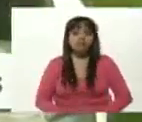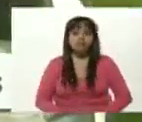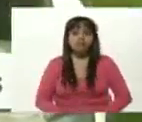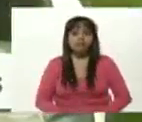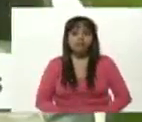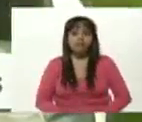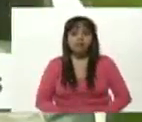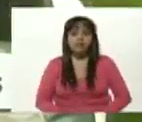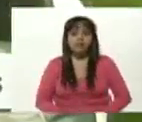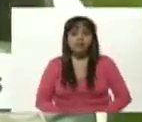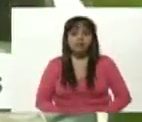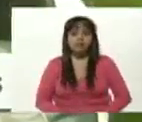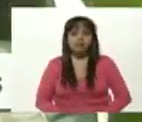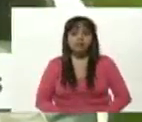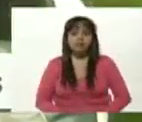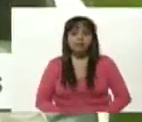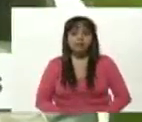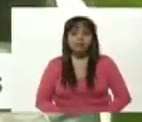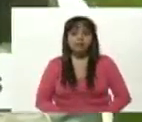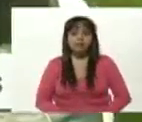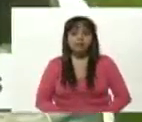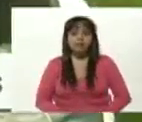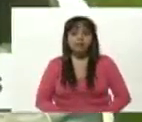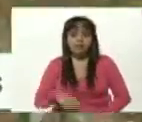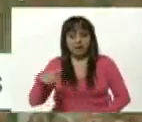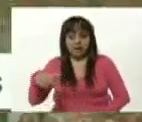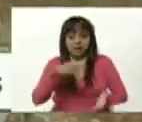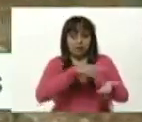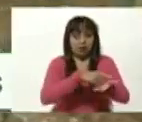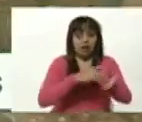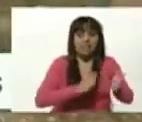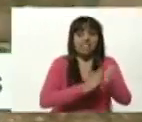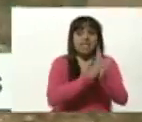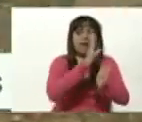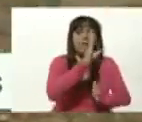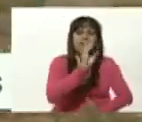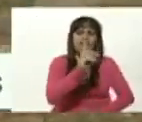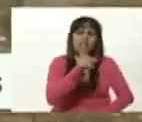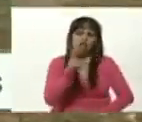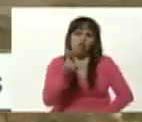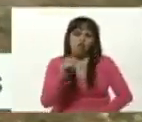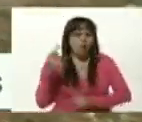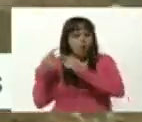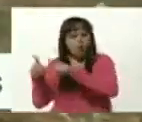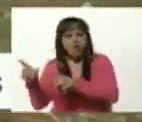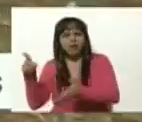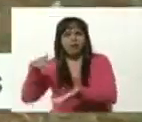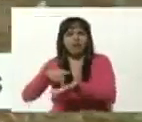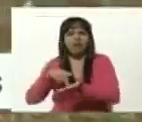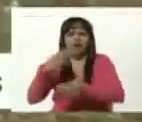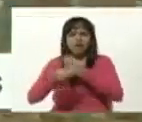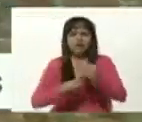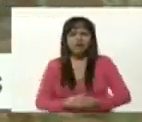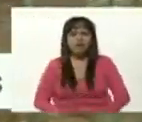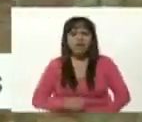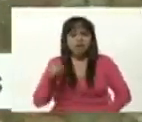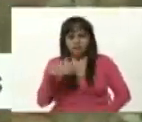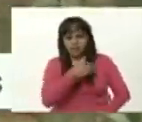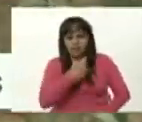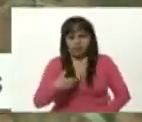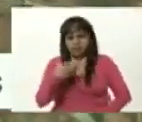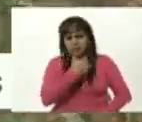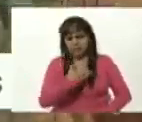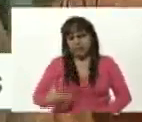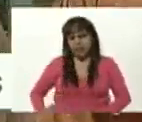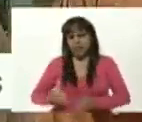Pedro, la parroquia San Pedro y la parroquia El Jarillo. Presidente, quería hacerle un llamado para ver